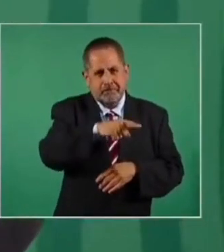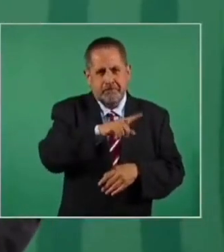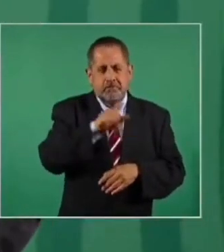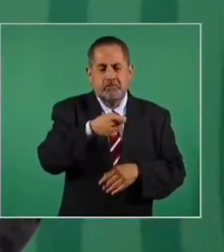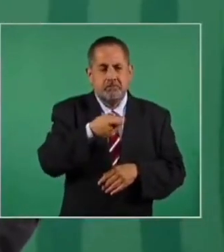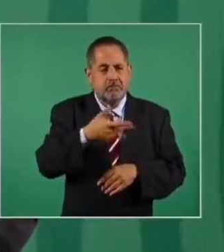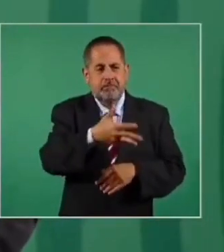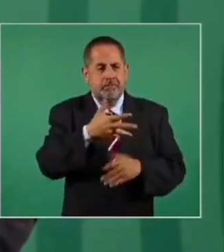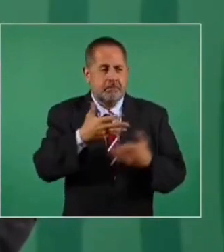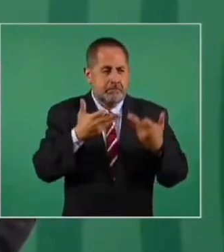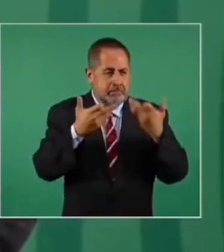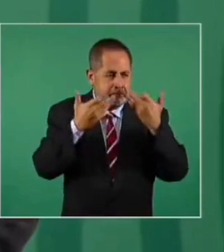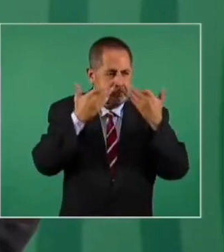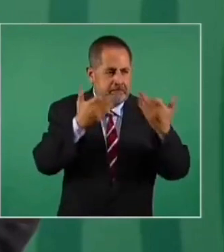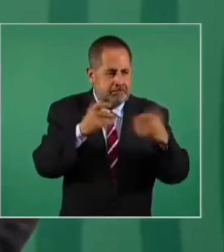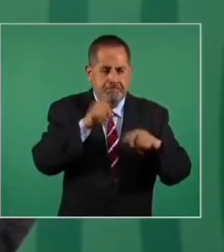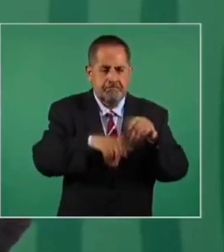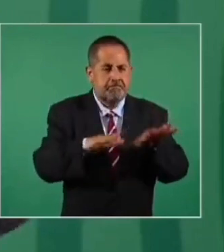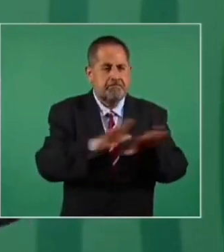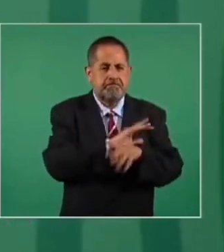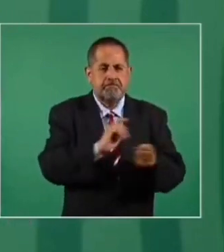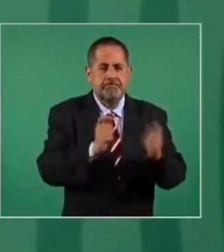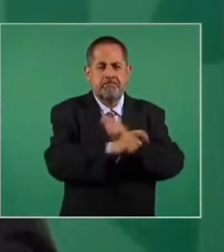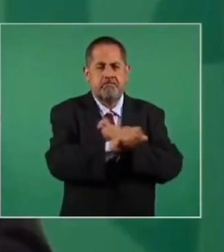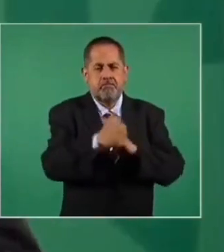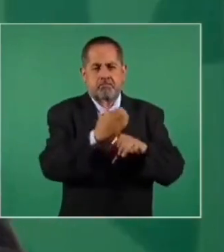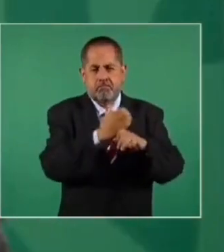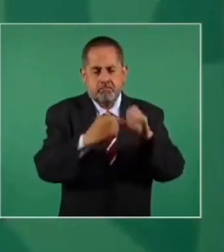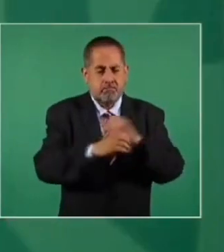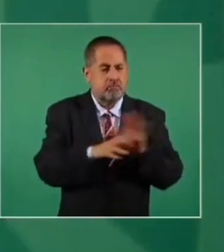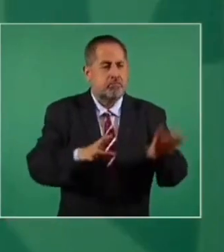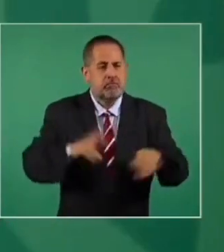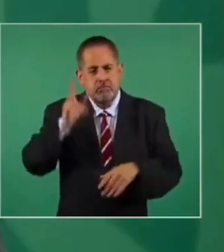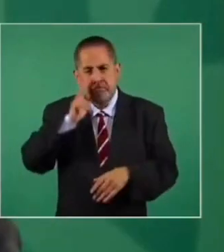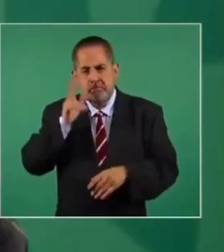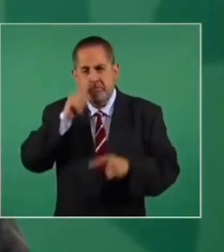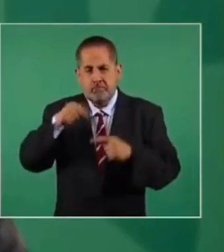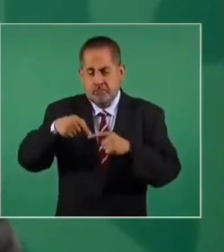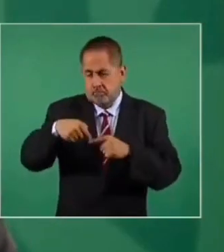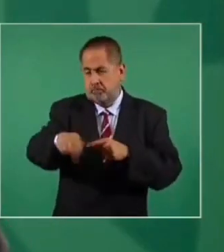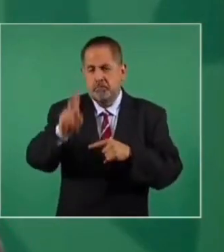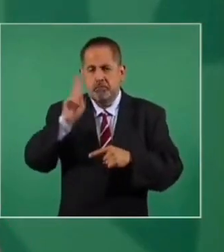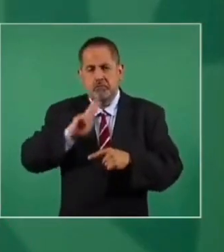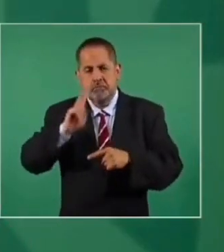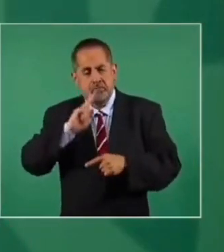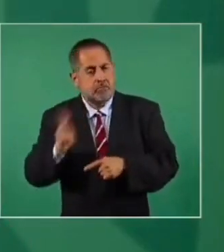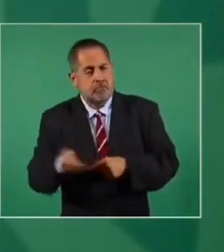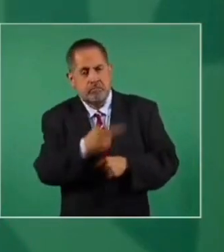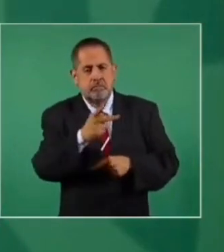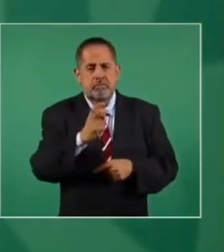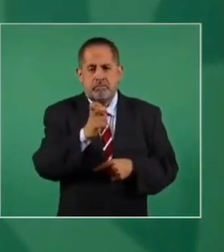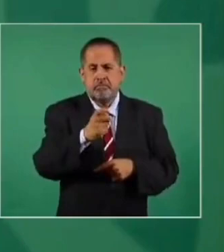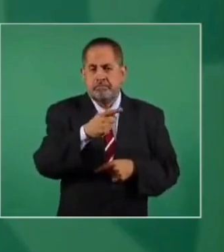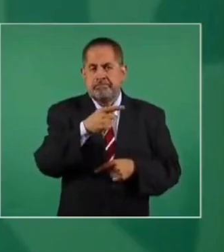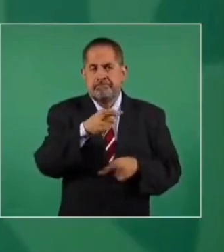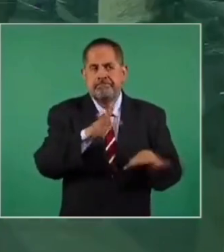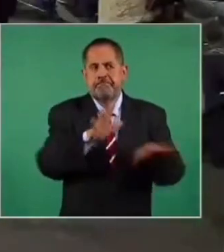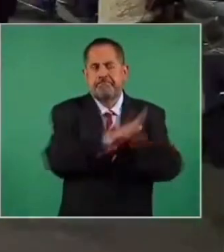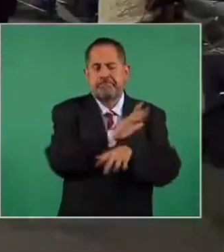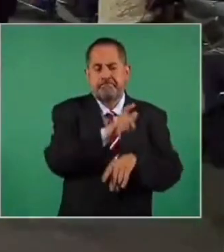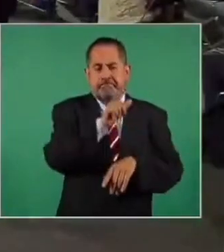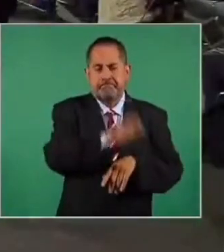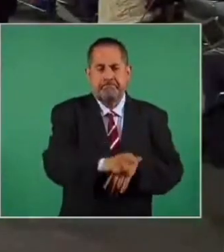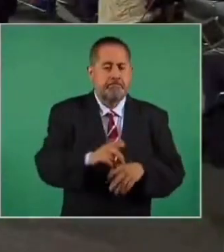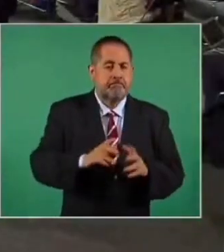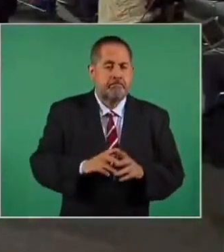estatus y posiblemente convertirse en testigo protegido. La información que tenemos es que se le cambió el estatus, indicó el